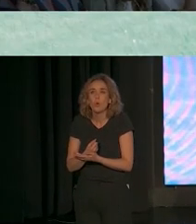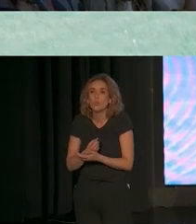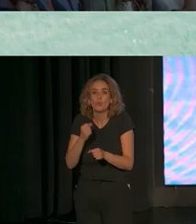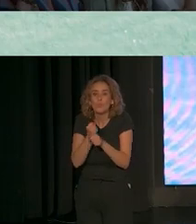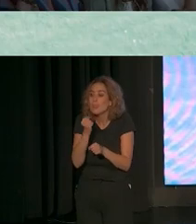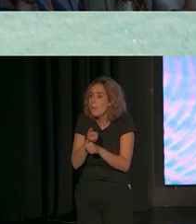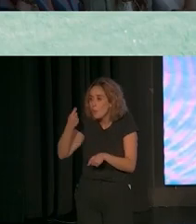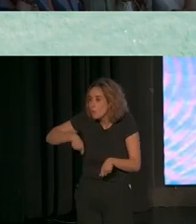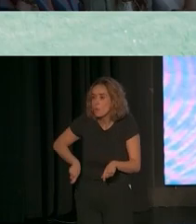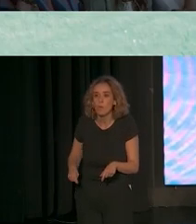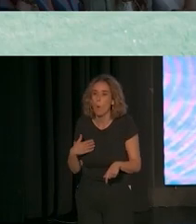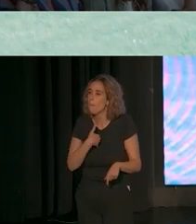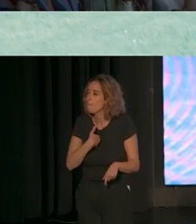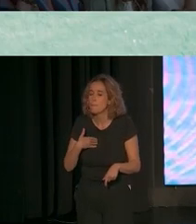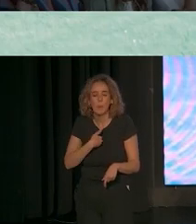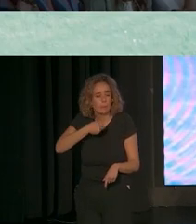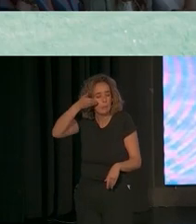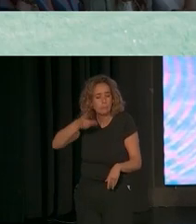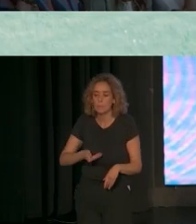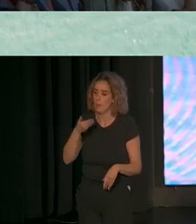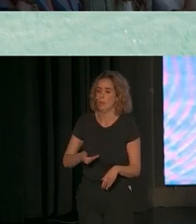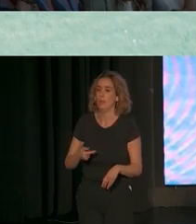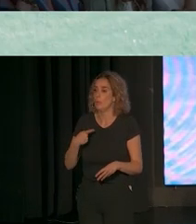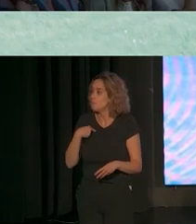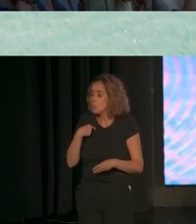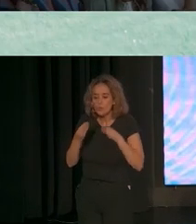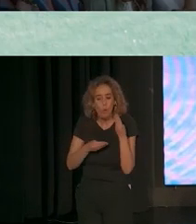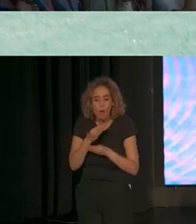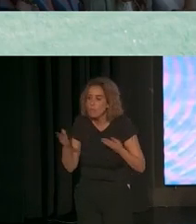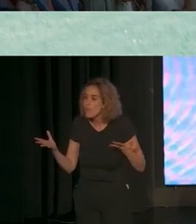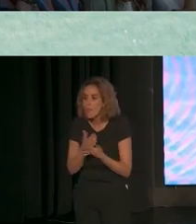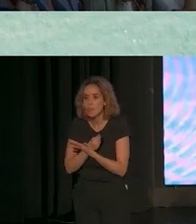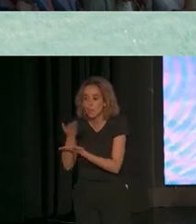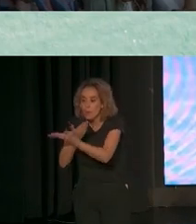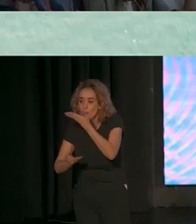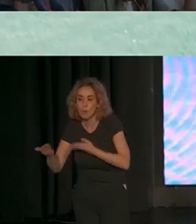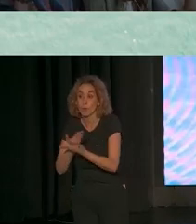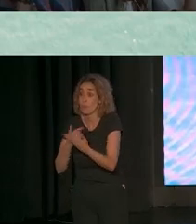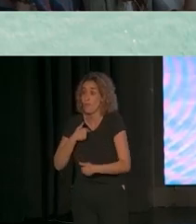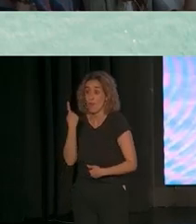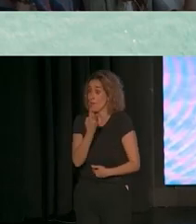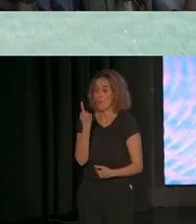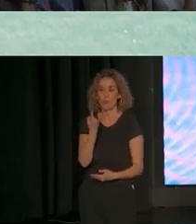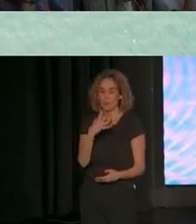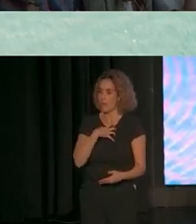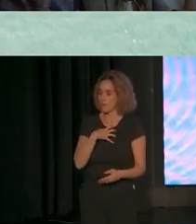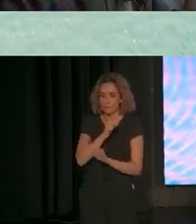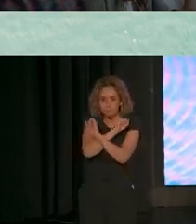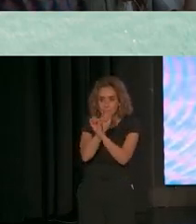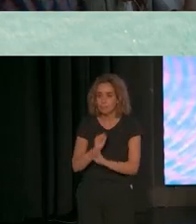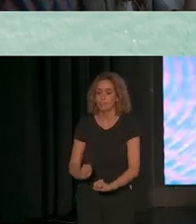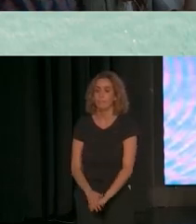papel importante y para mí era posible hacer de todo gracias con ellos. Yo solo no podía con todo.